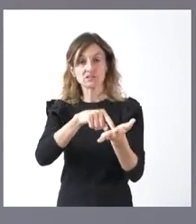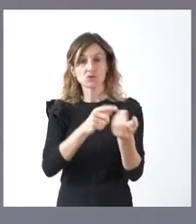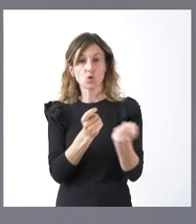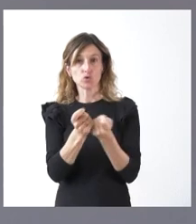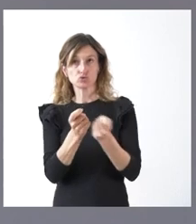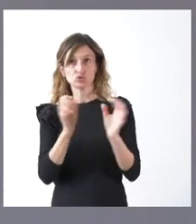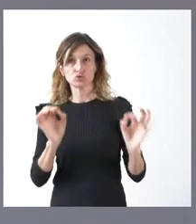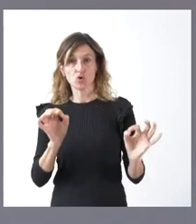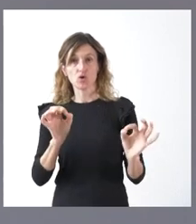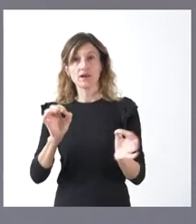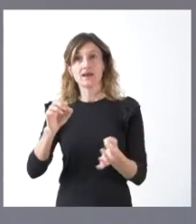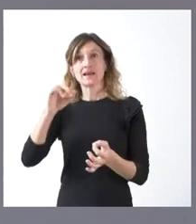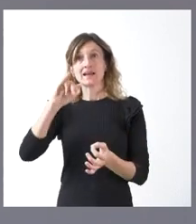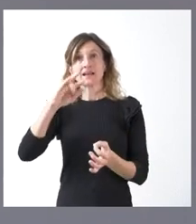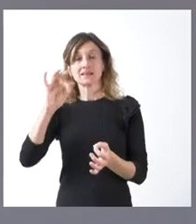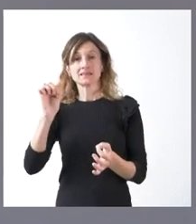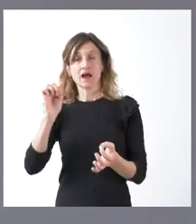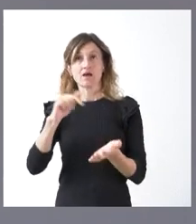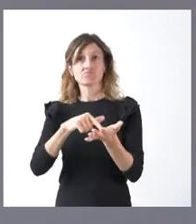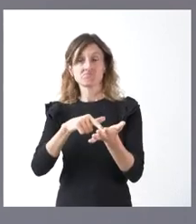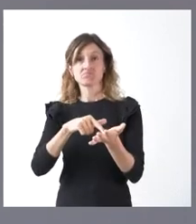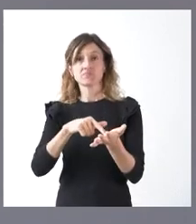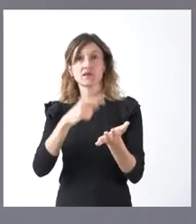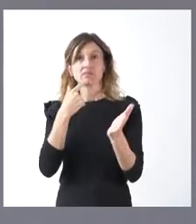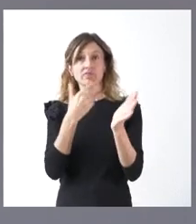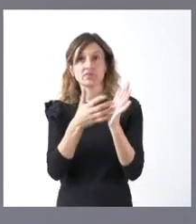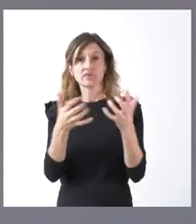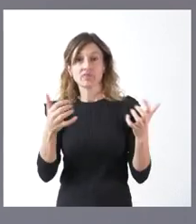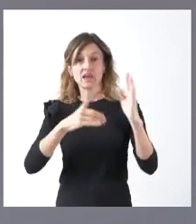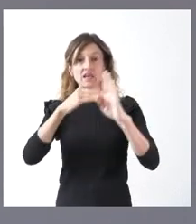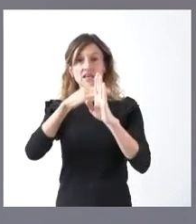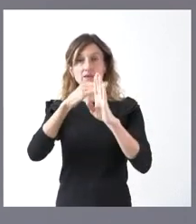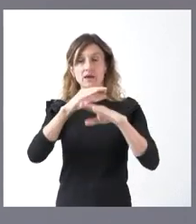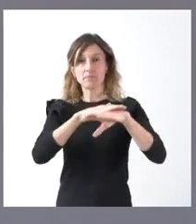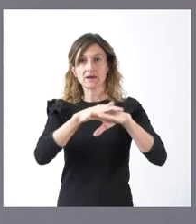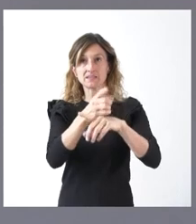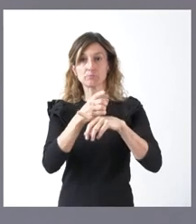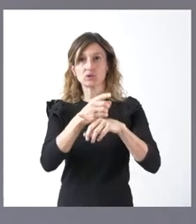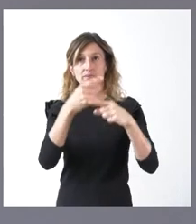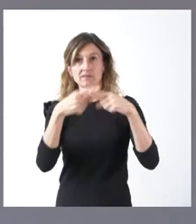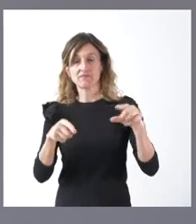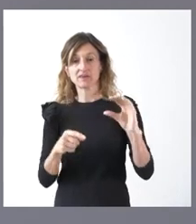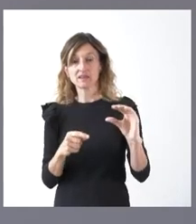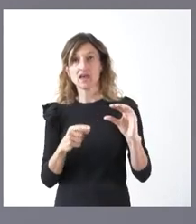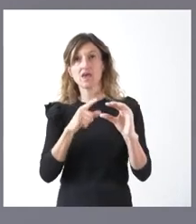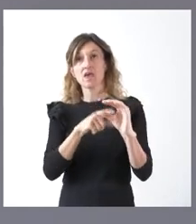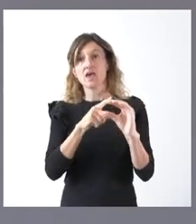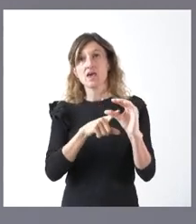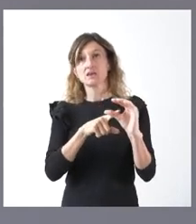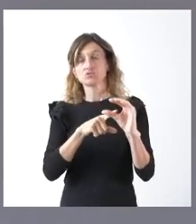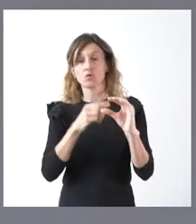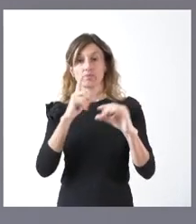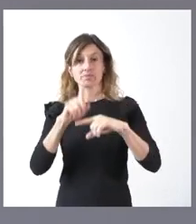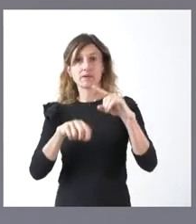la renta de las personas físicas Pues establezca un distinto nivel de base imponible y ese nivel de base imponible a saltar de un Rango